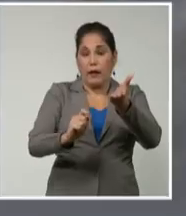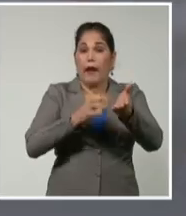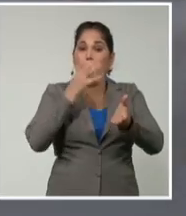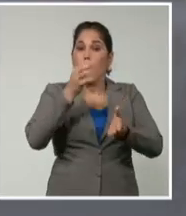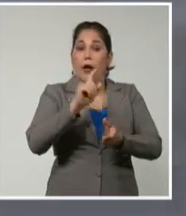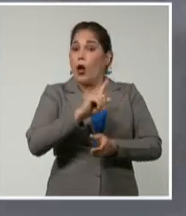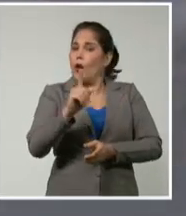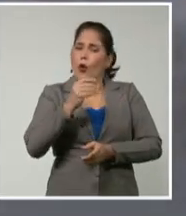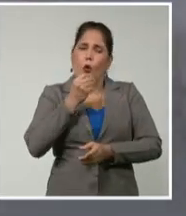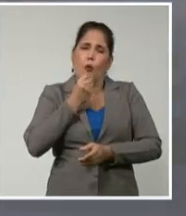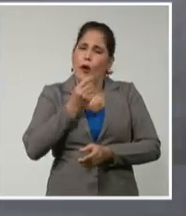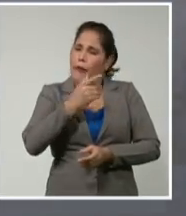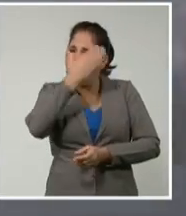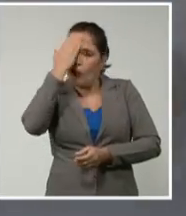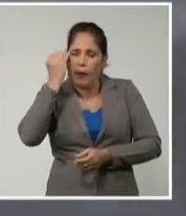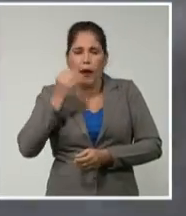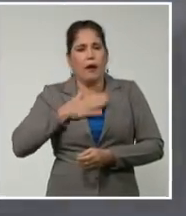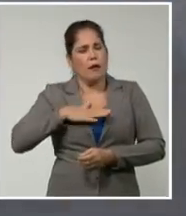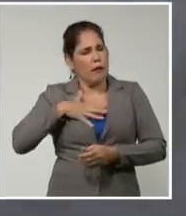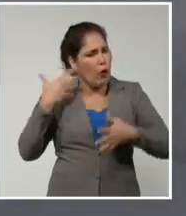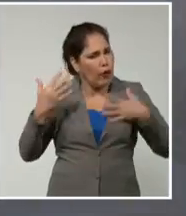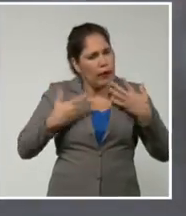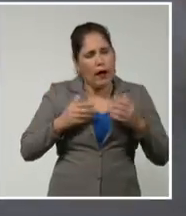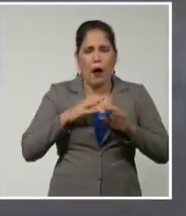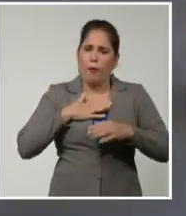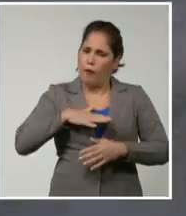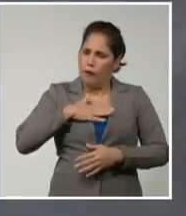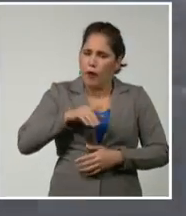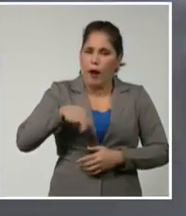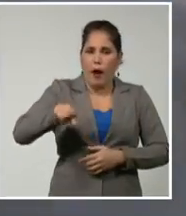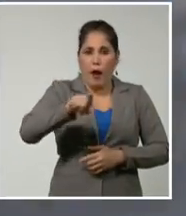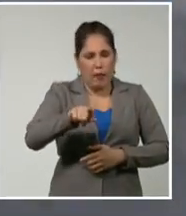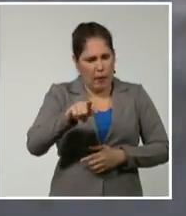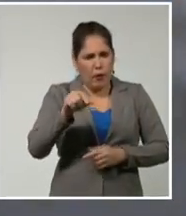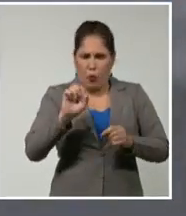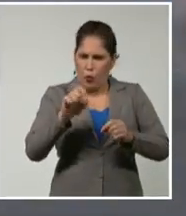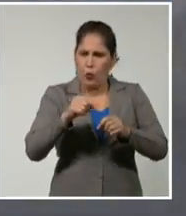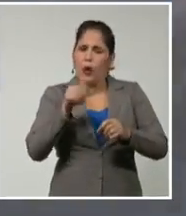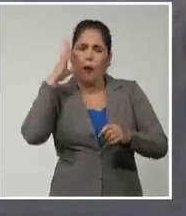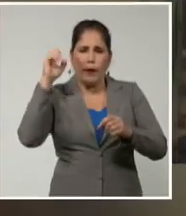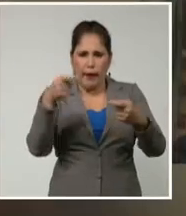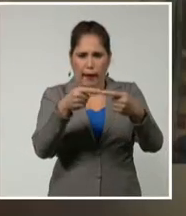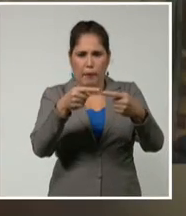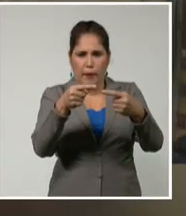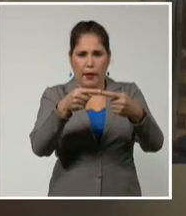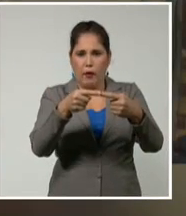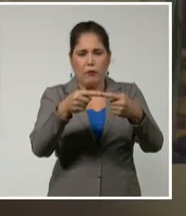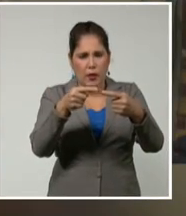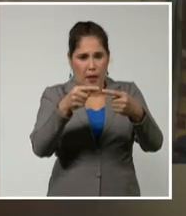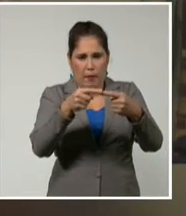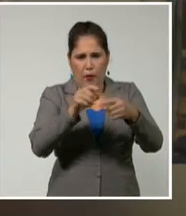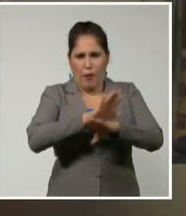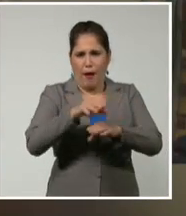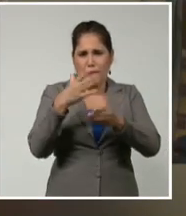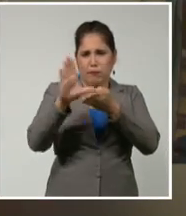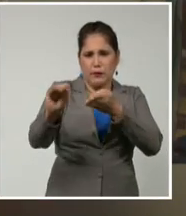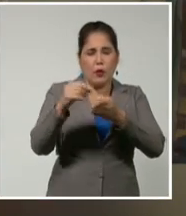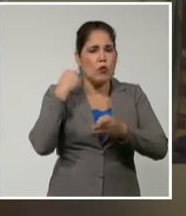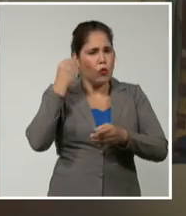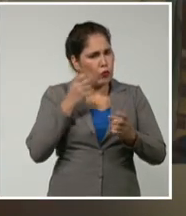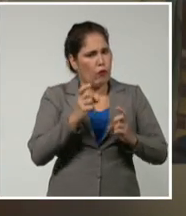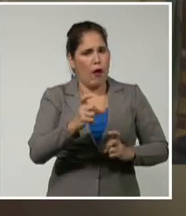vayan a dejar, no se desanimen, que si no es ahora, es ahorita, se va a tomar aquello, no hay problema ninguno, vamos a